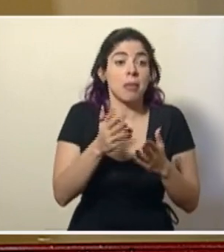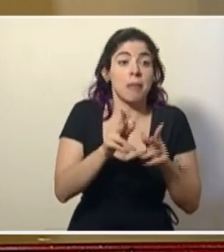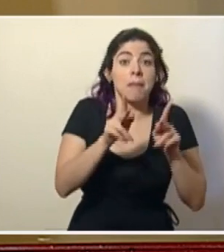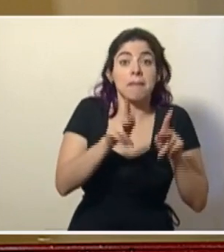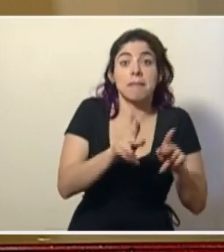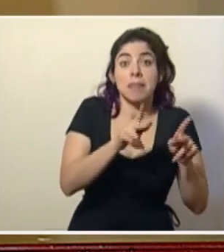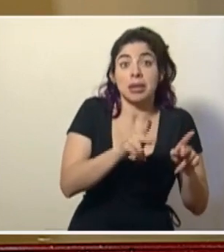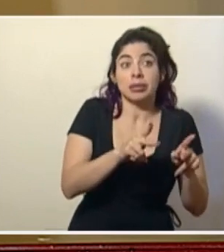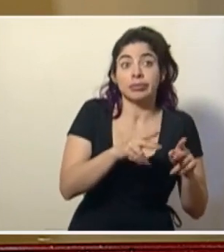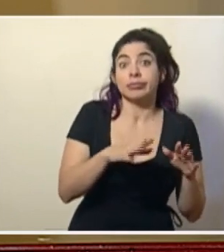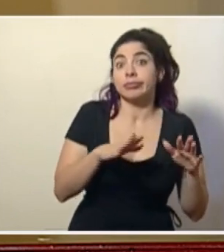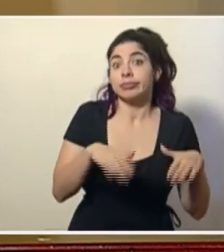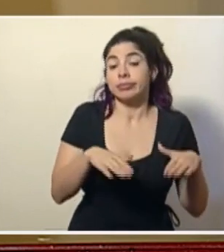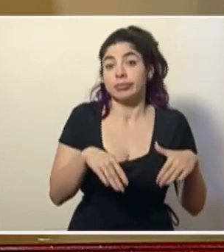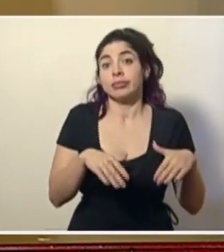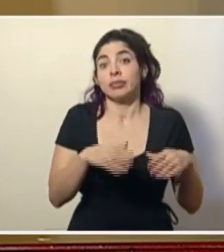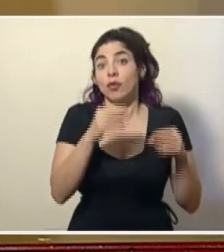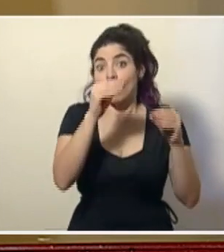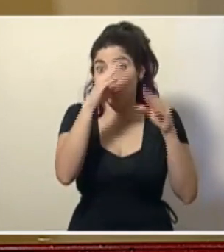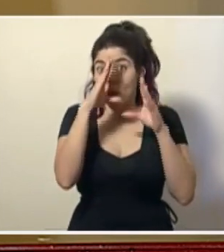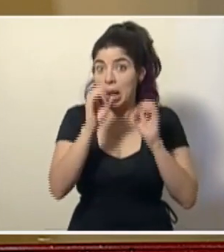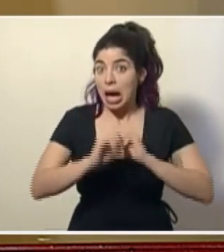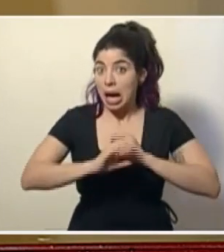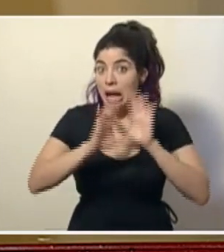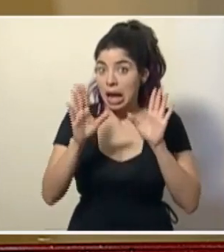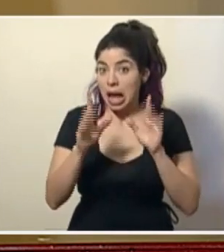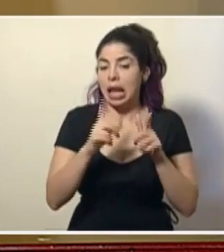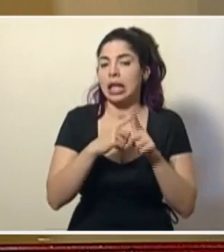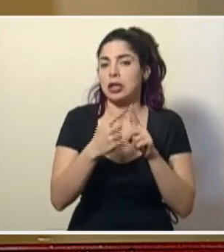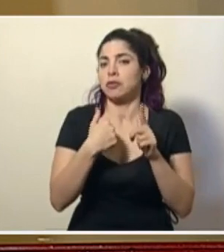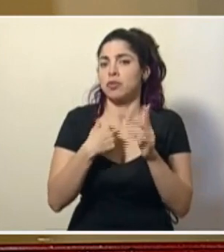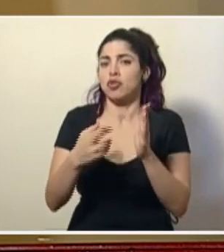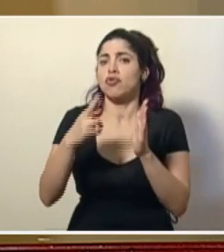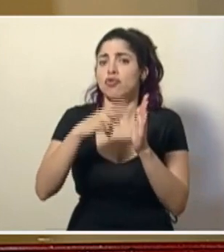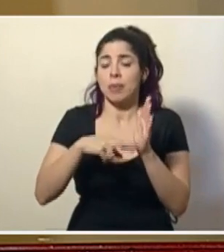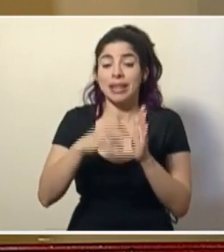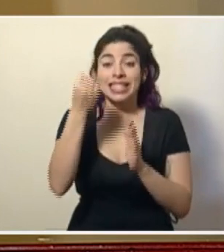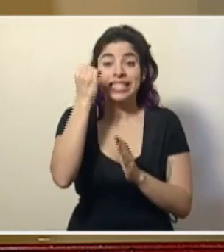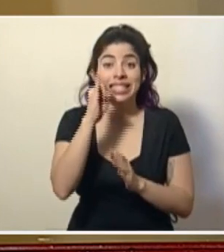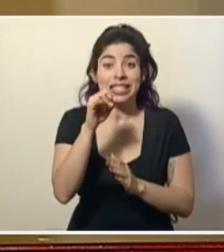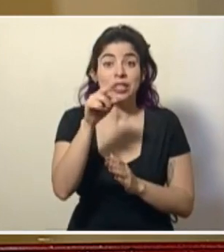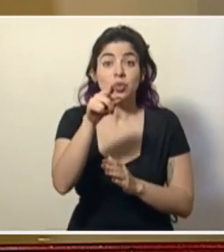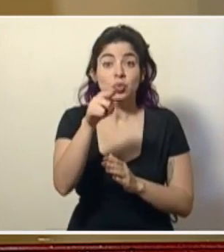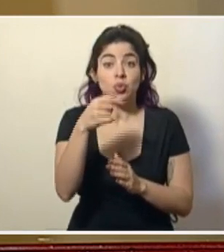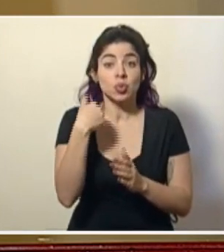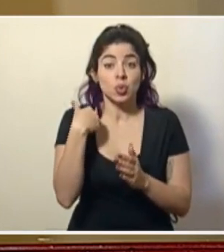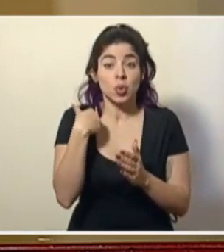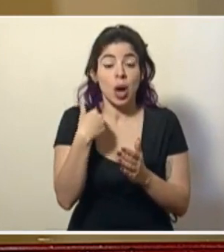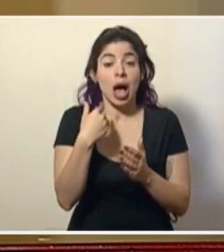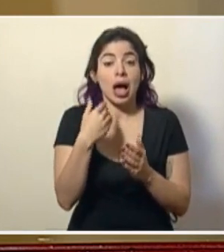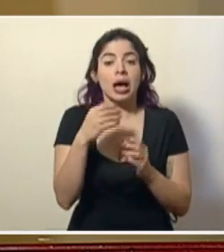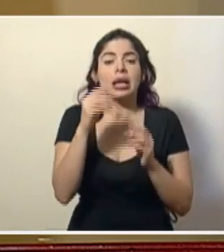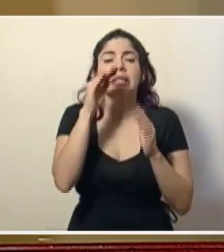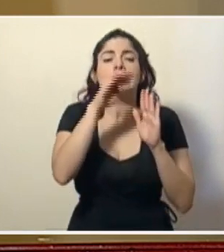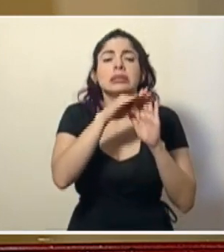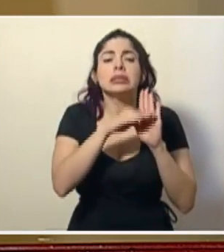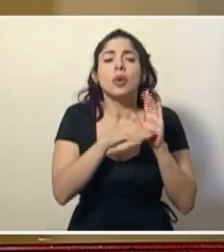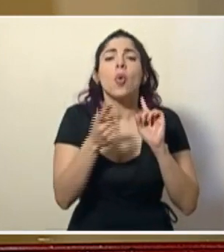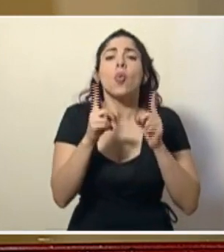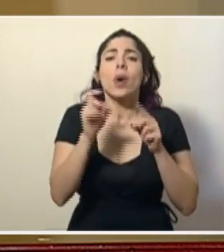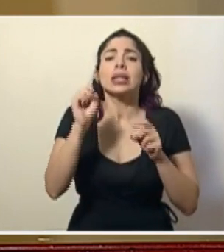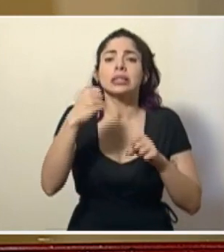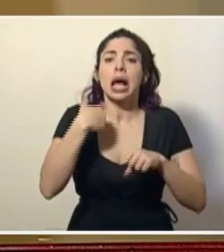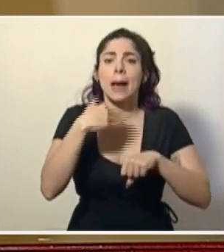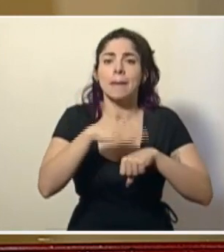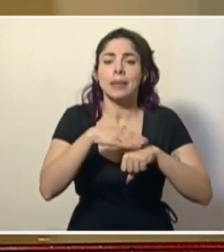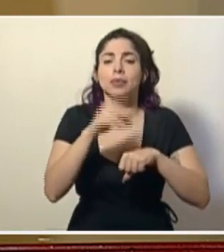gente tal vez no le ha llegado completamente la información, para lo cual, repito, pueden tener todo el detalle de las excepciones en el